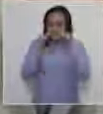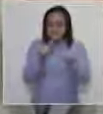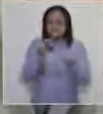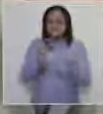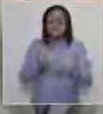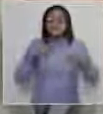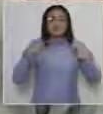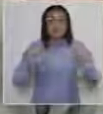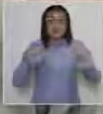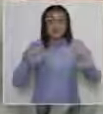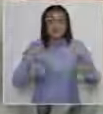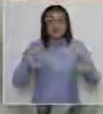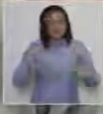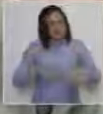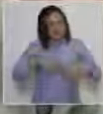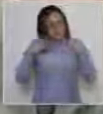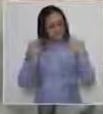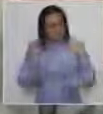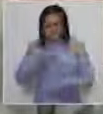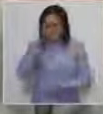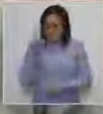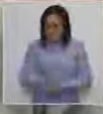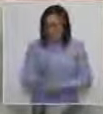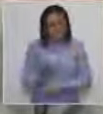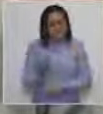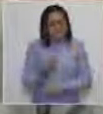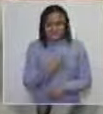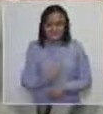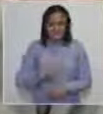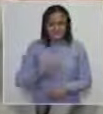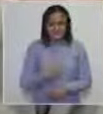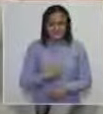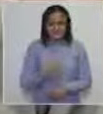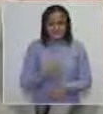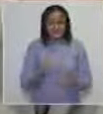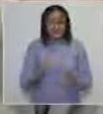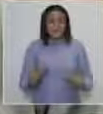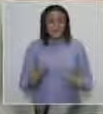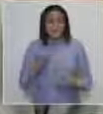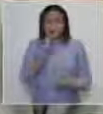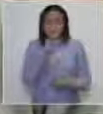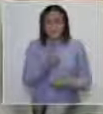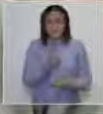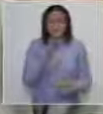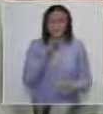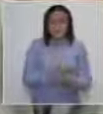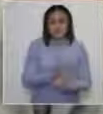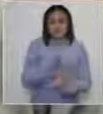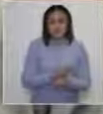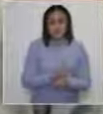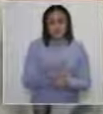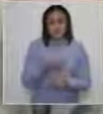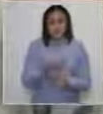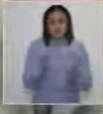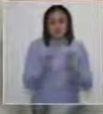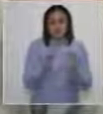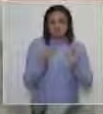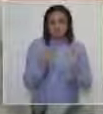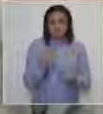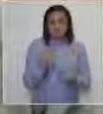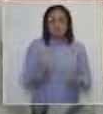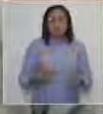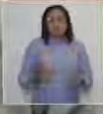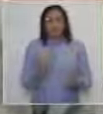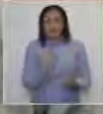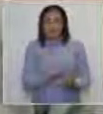a los asistentes, en verdad llena de alegría. Coincido, gobernador, que es un momento de alegría para todos,